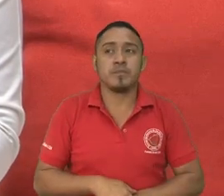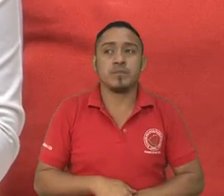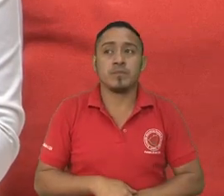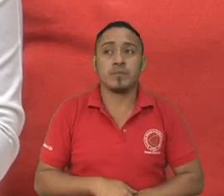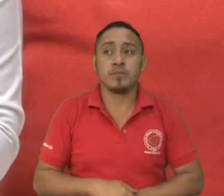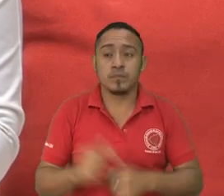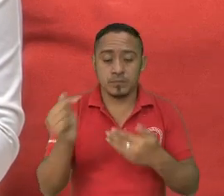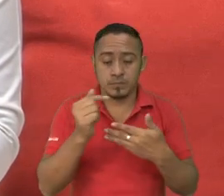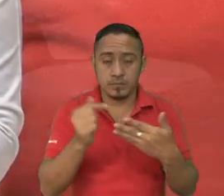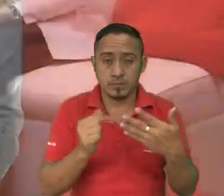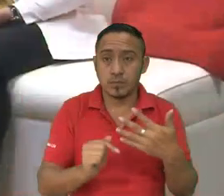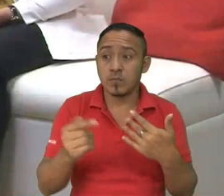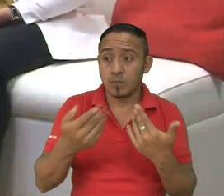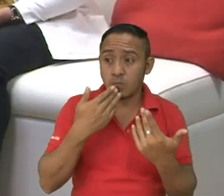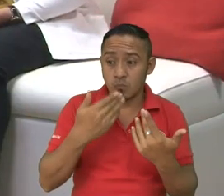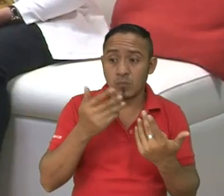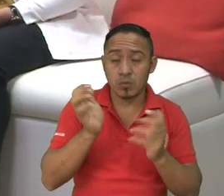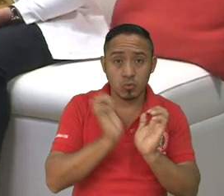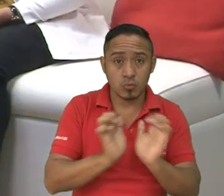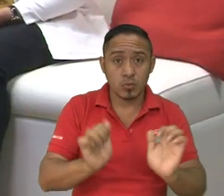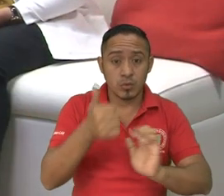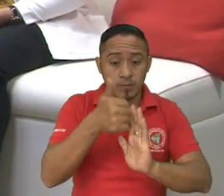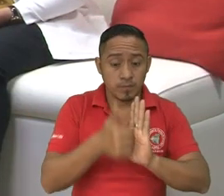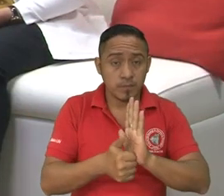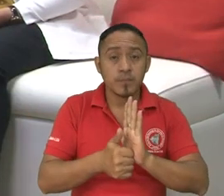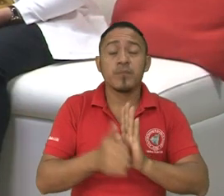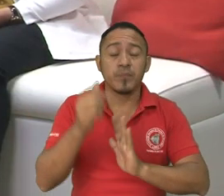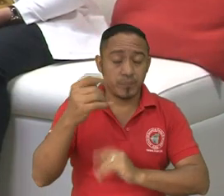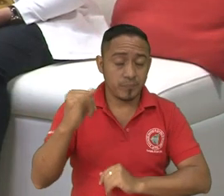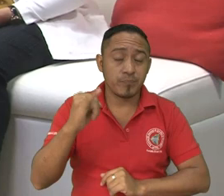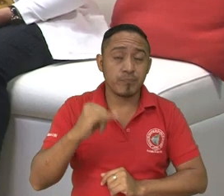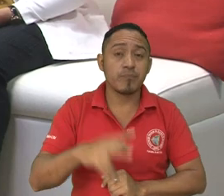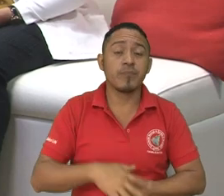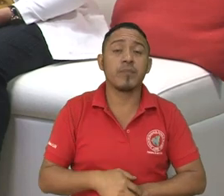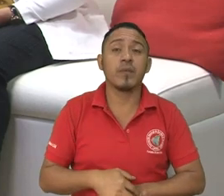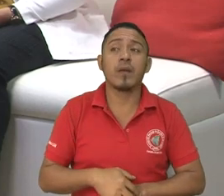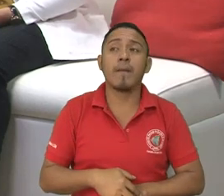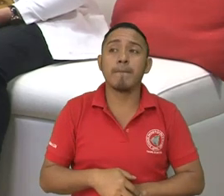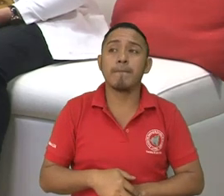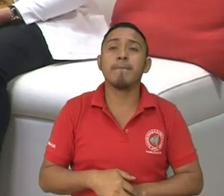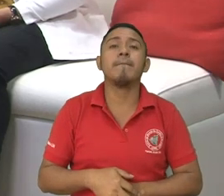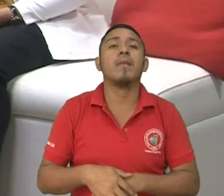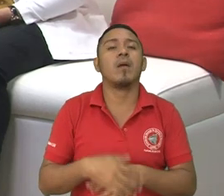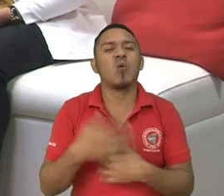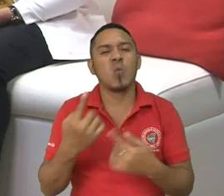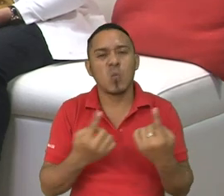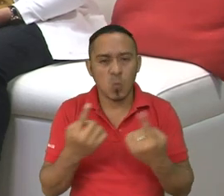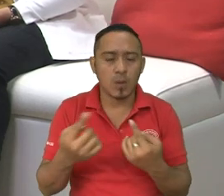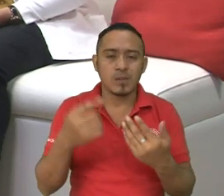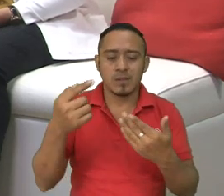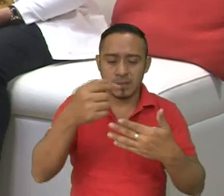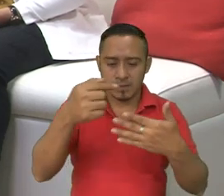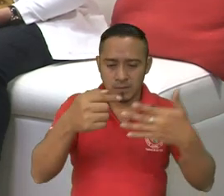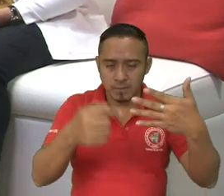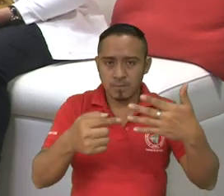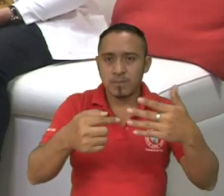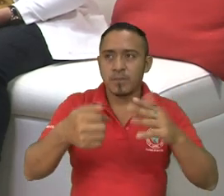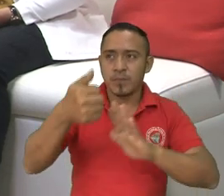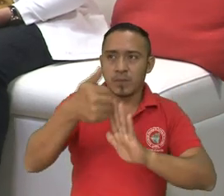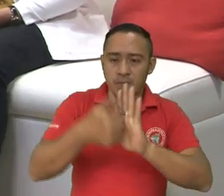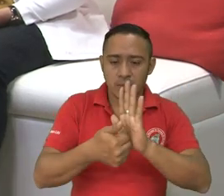Esas son las señales de que un niño tiene buena autoestima. Sí, sobre todo. ¿Cuáles son las señales de que un niño no